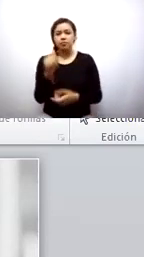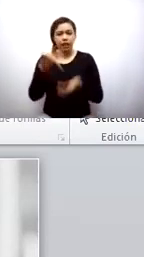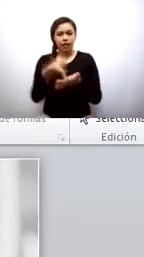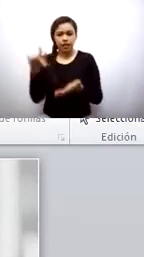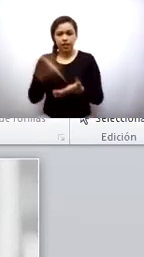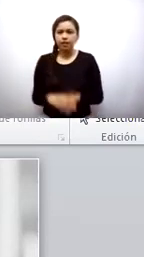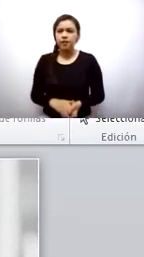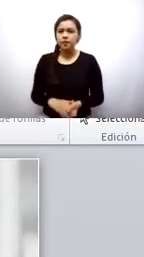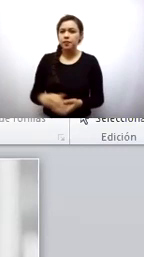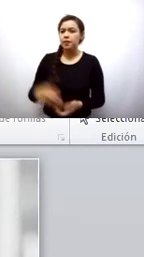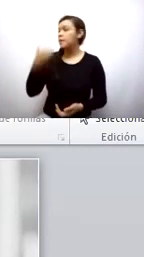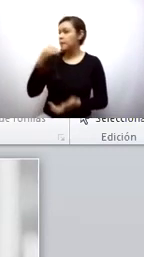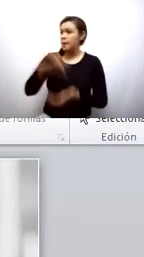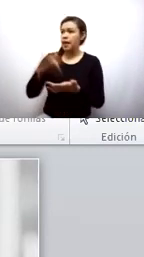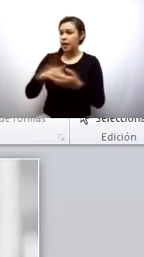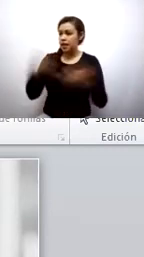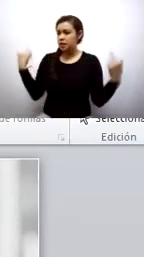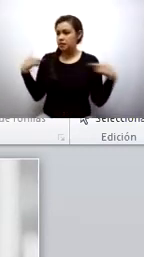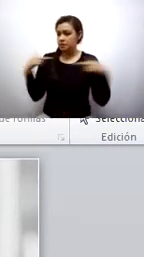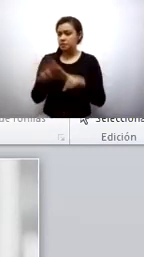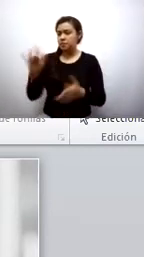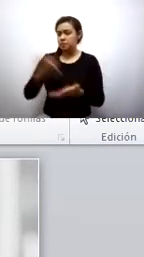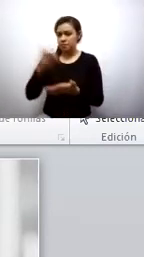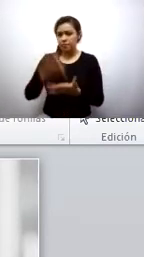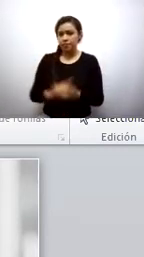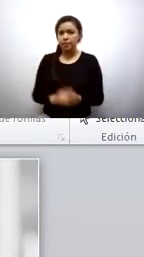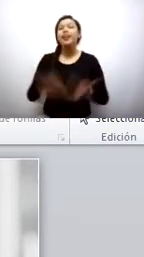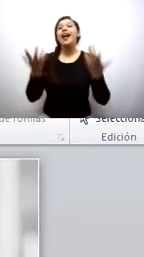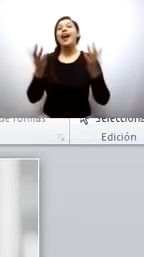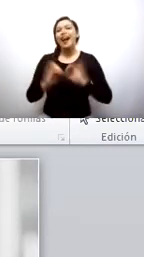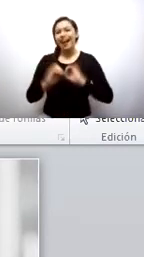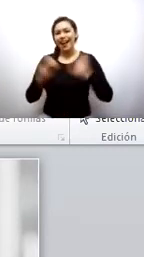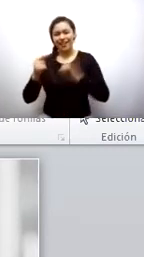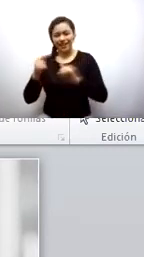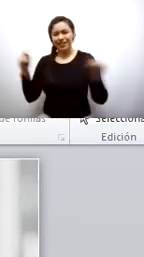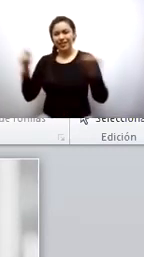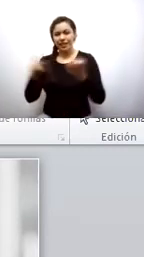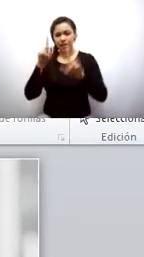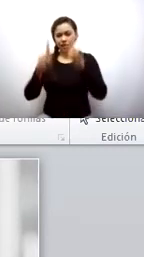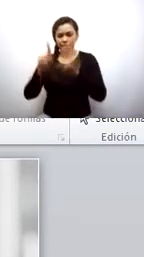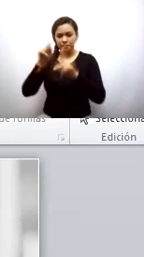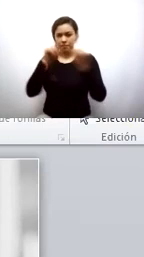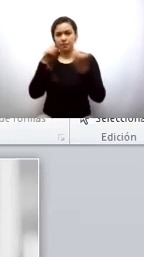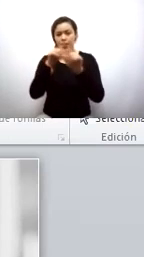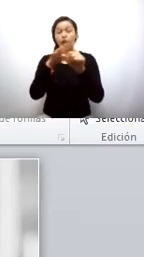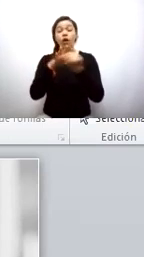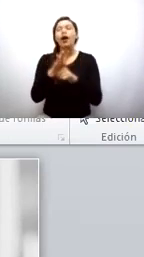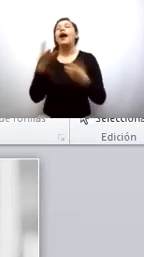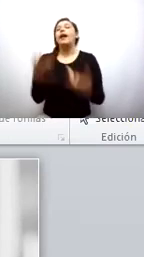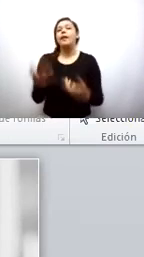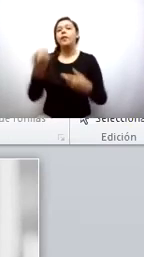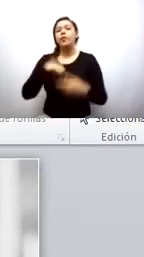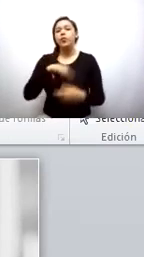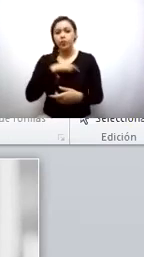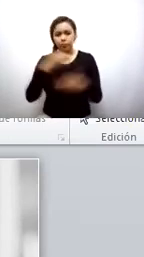muchas gracias, maestra. Y pues bueno, justamente el objetivo también de la plática es que podamos pues presentar